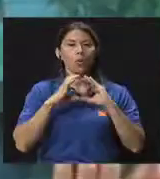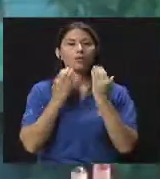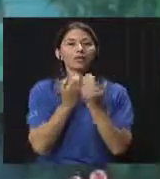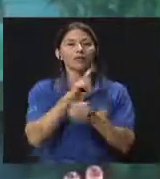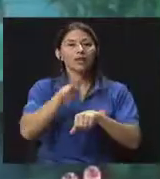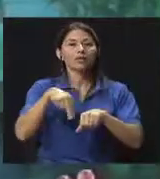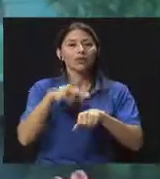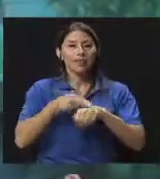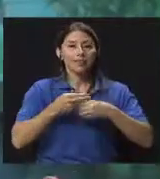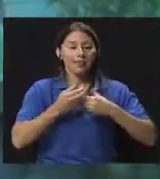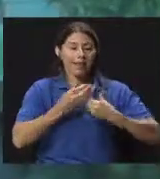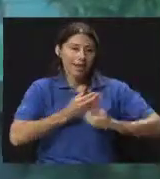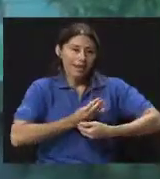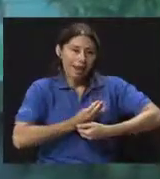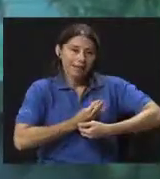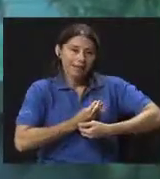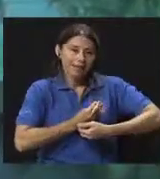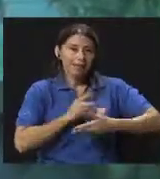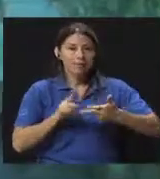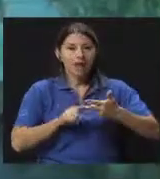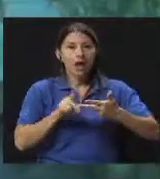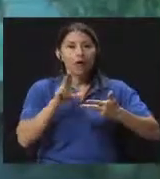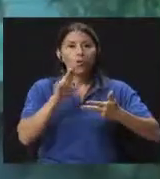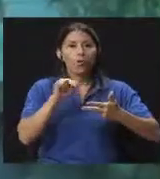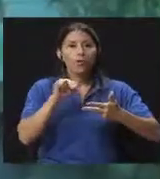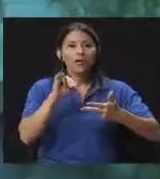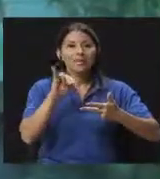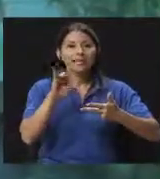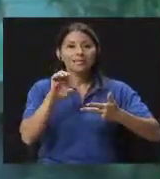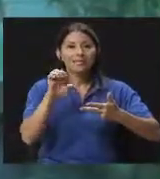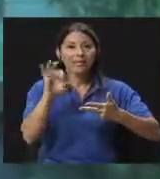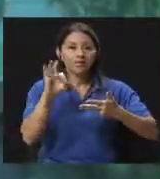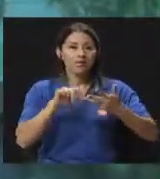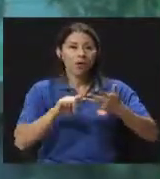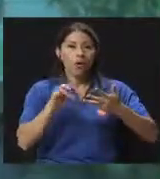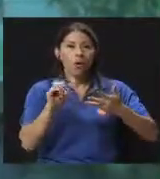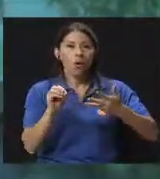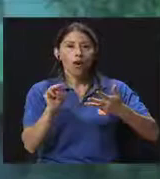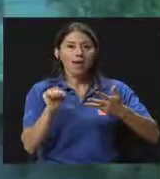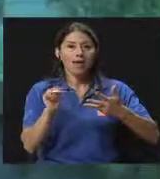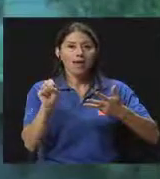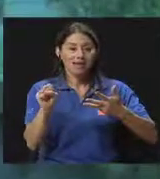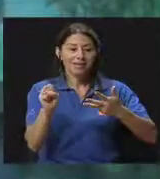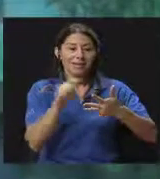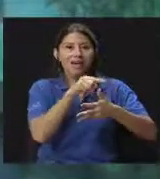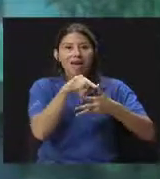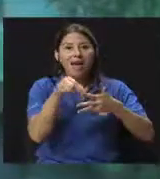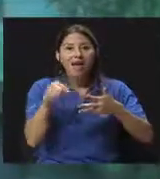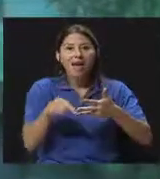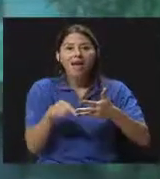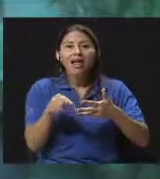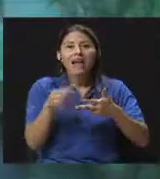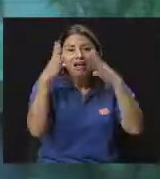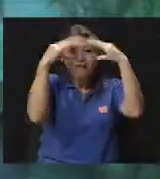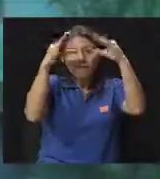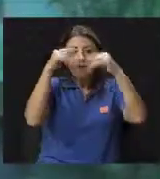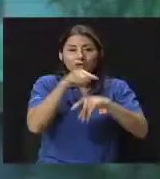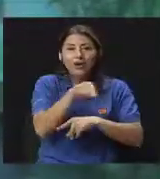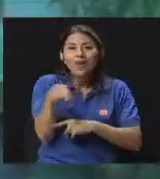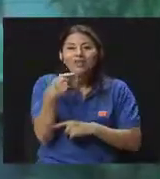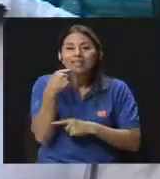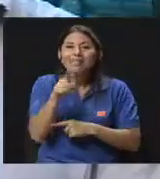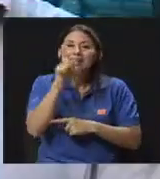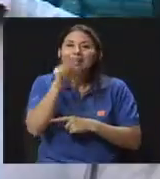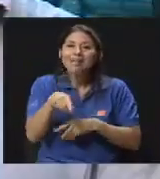o organismos internacionales como UNICEF o la OMS ponen a disposición para garantizar un adecuado estado nutricional en esos primeros 2 años de